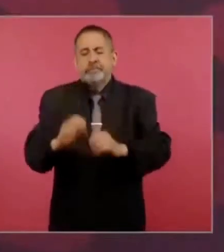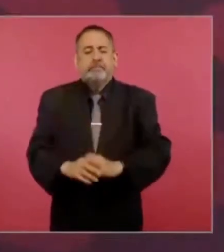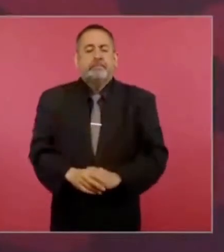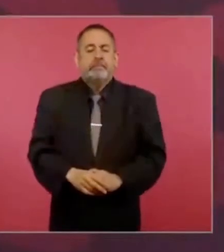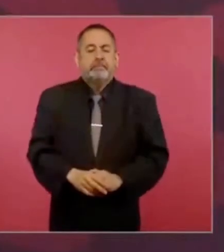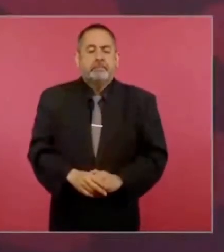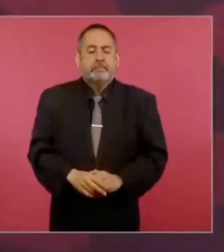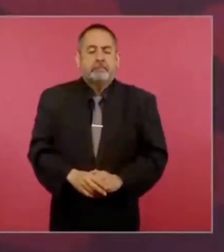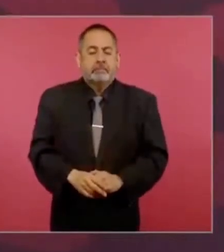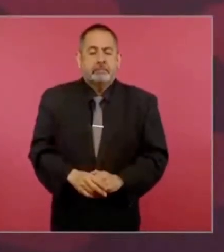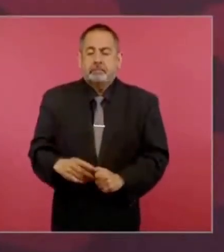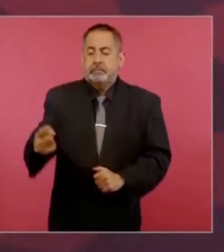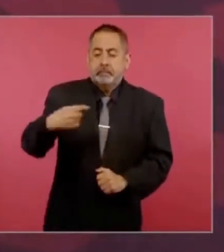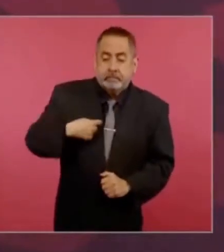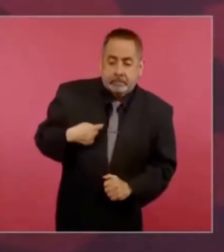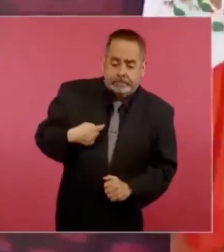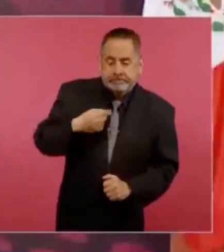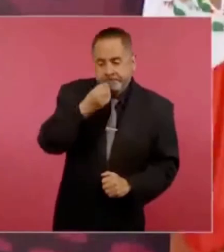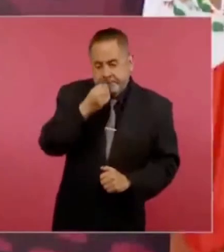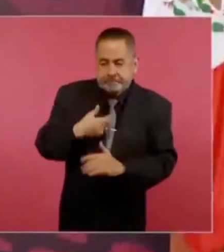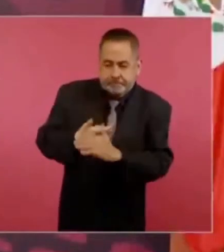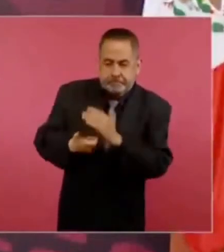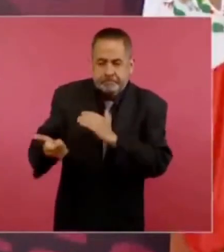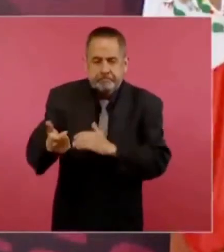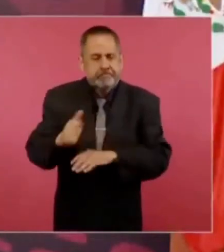No condicionaron